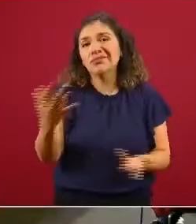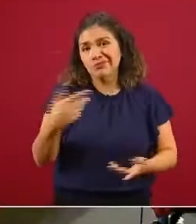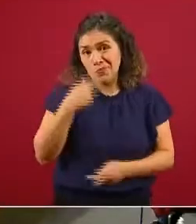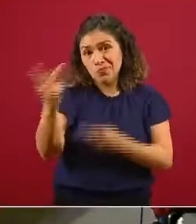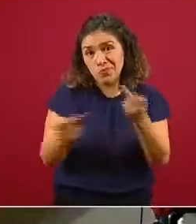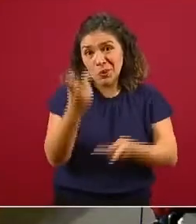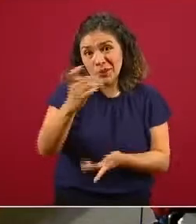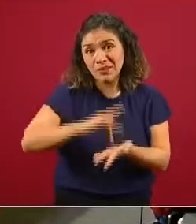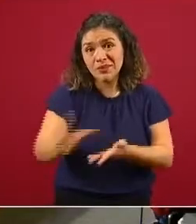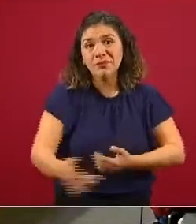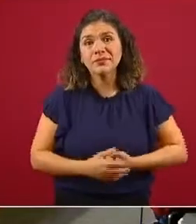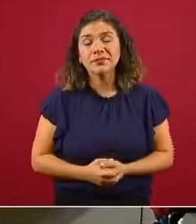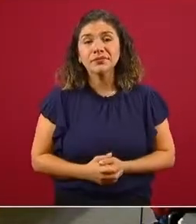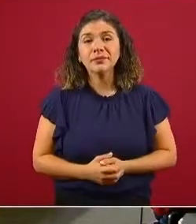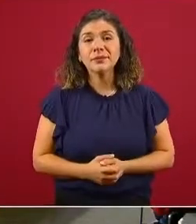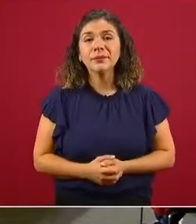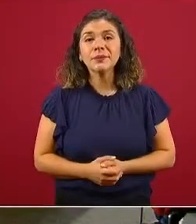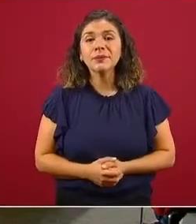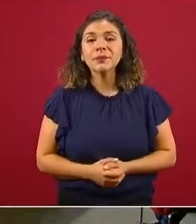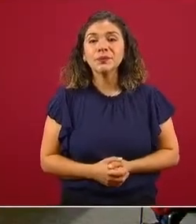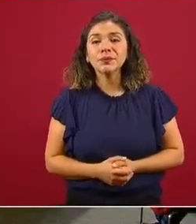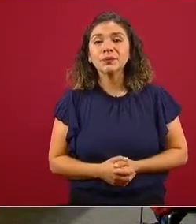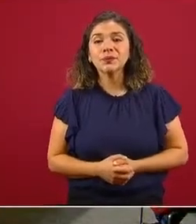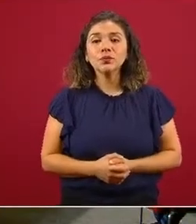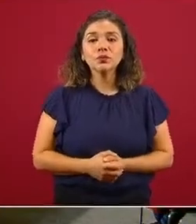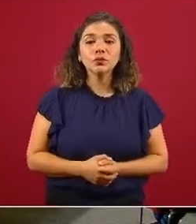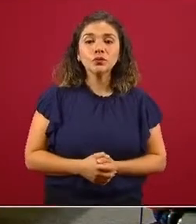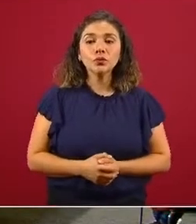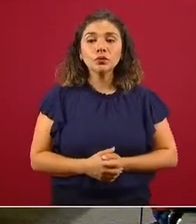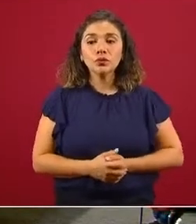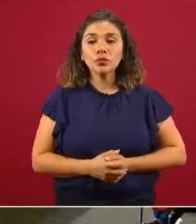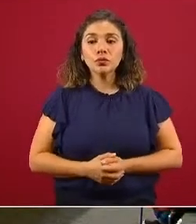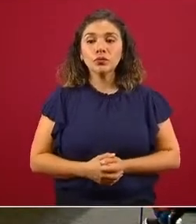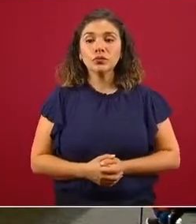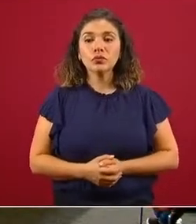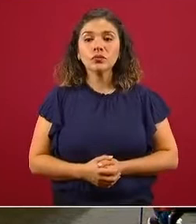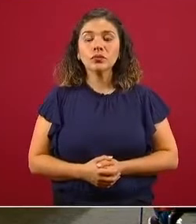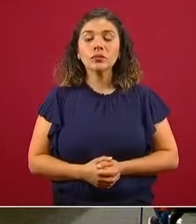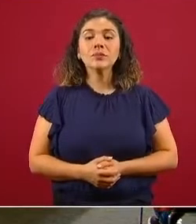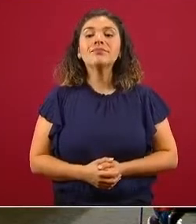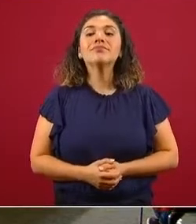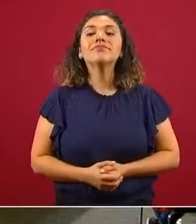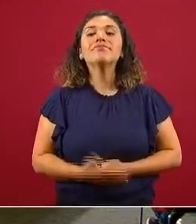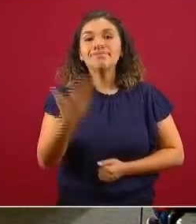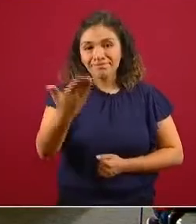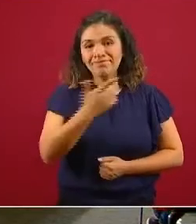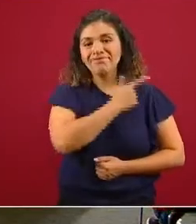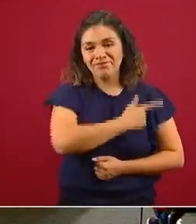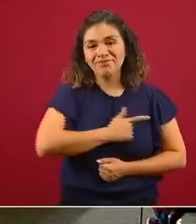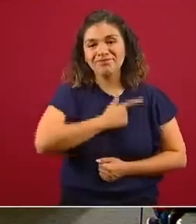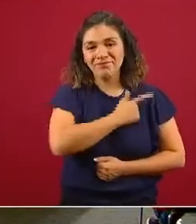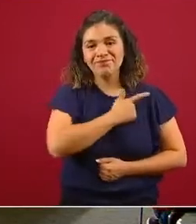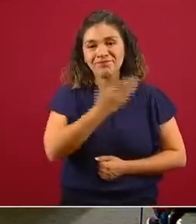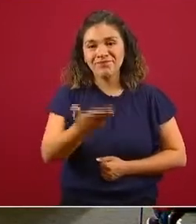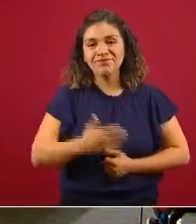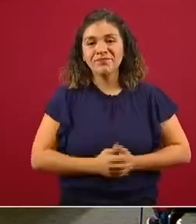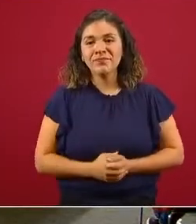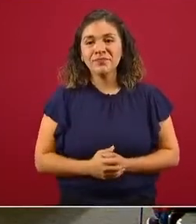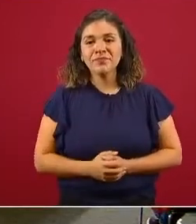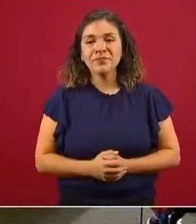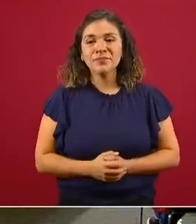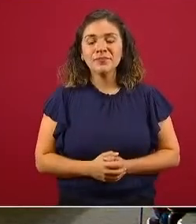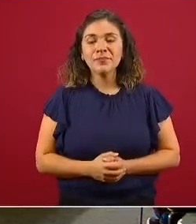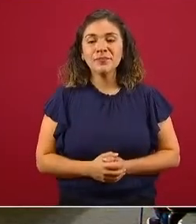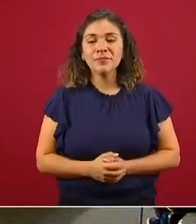Gracias. Adelante, adelante. Nos queda poco tiempo. Bueno, antes que nada, mucho gusto y gracias por… Perdón. Yo creo que para